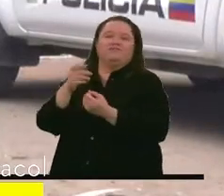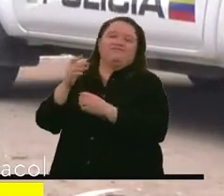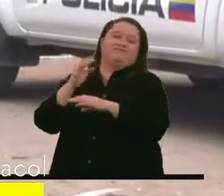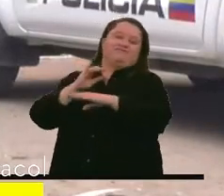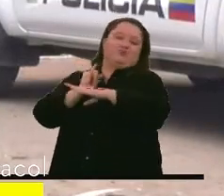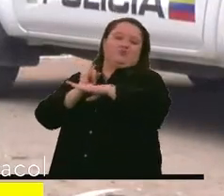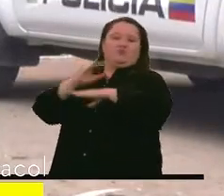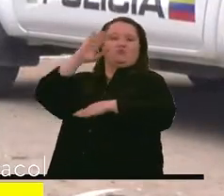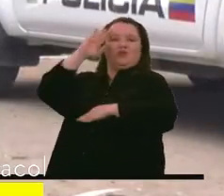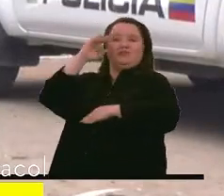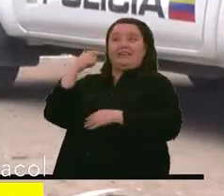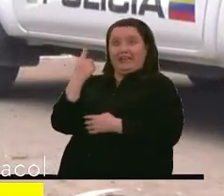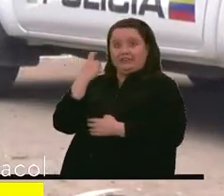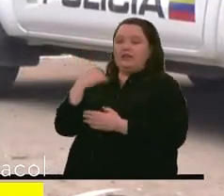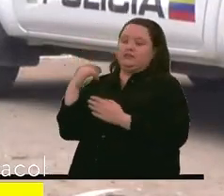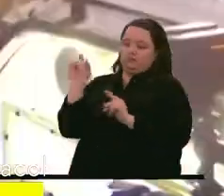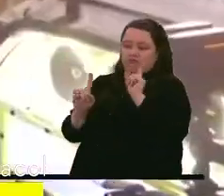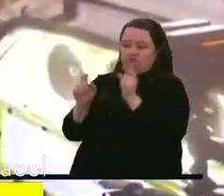Les estuvimos acompañando.